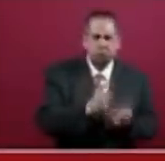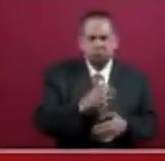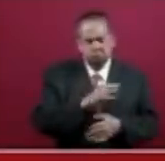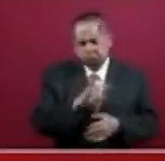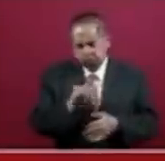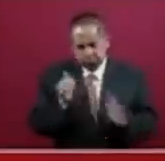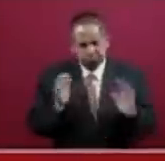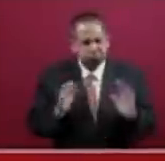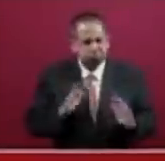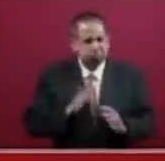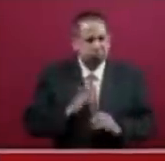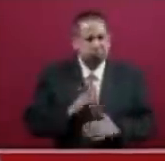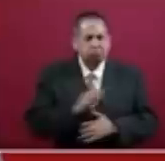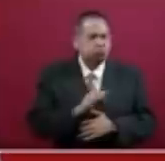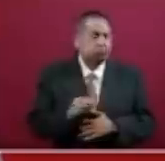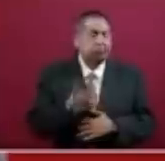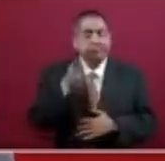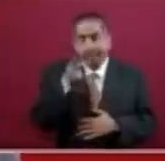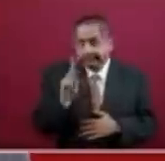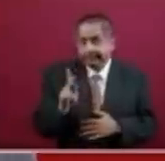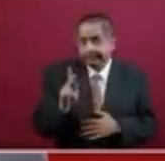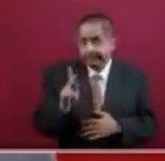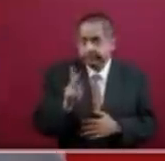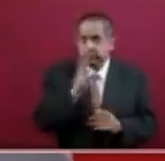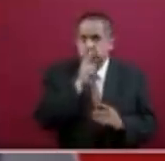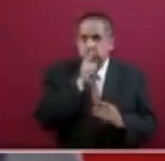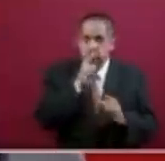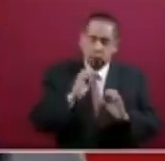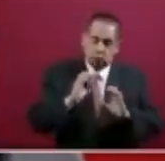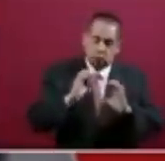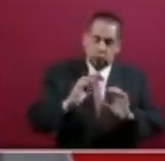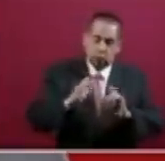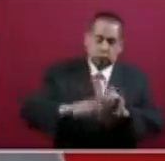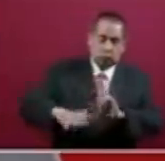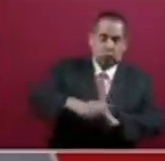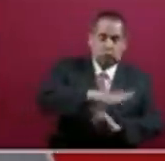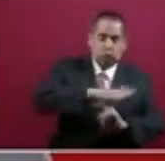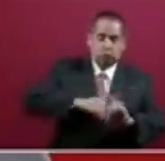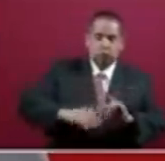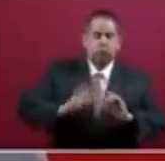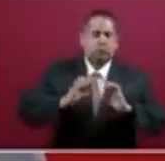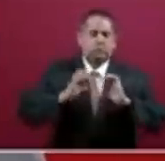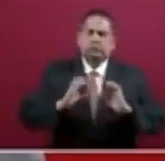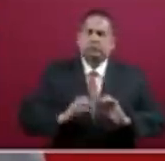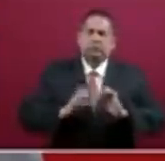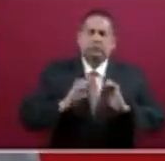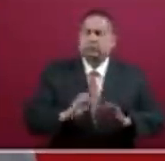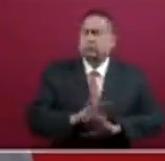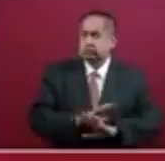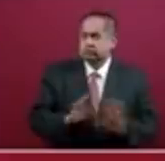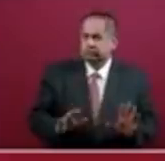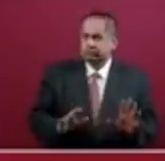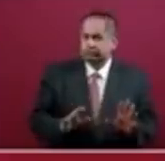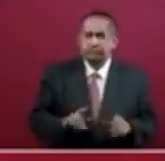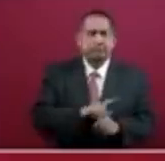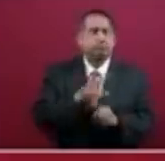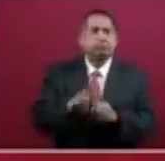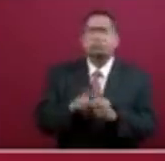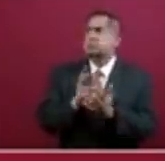negocios, siempre y cuando pues cuidemos el medio ambiente, cuidemos la